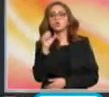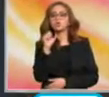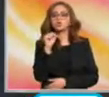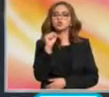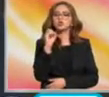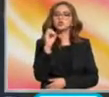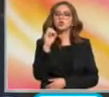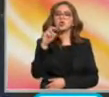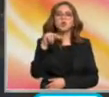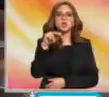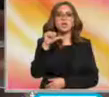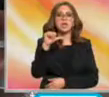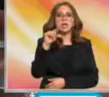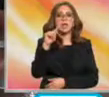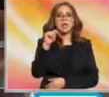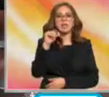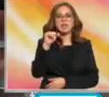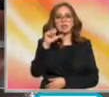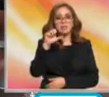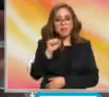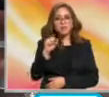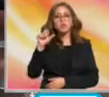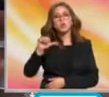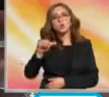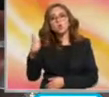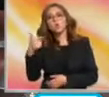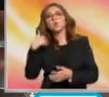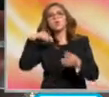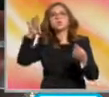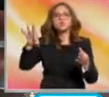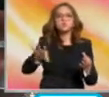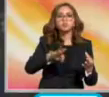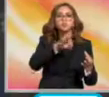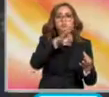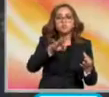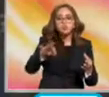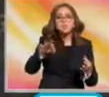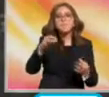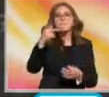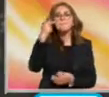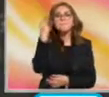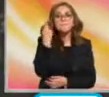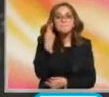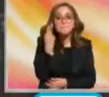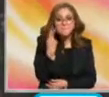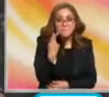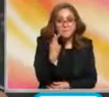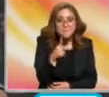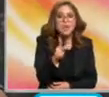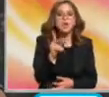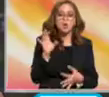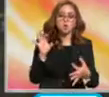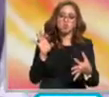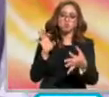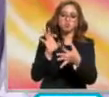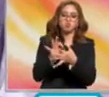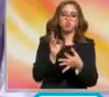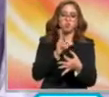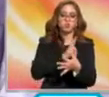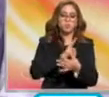había sonadas de instrumento, sonatas o tocadas de instrumento, pero aquí hay una conexión entre la